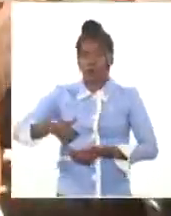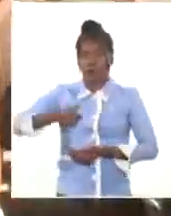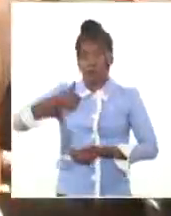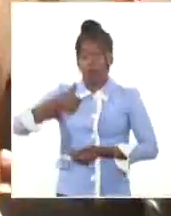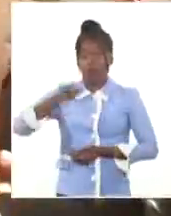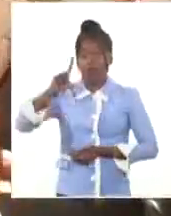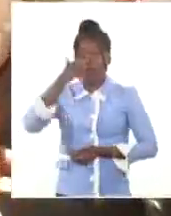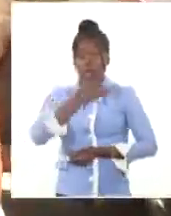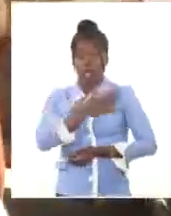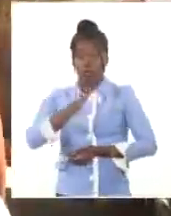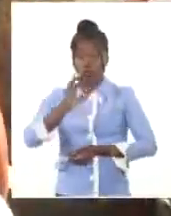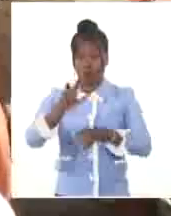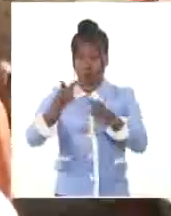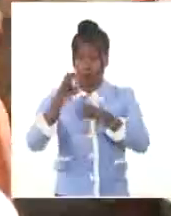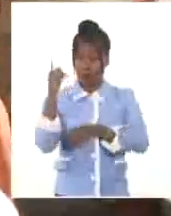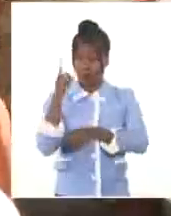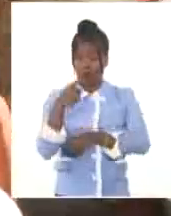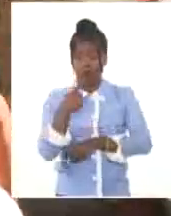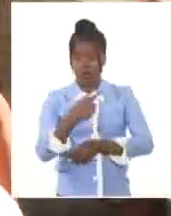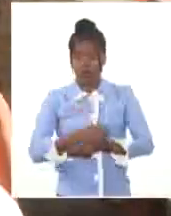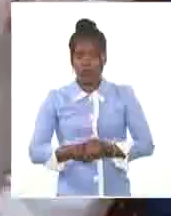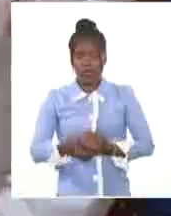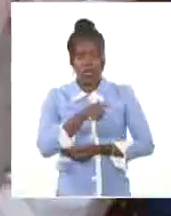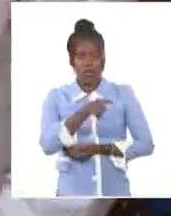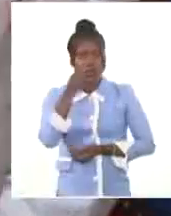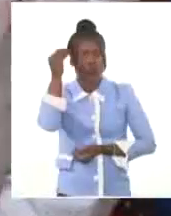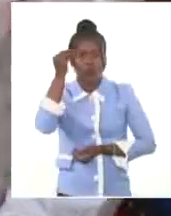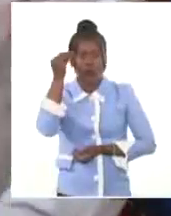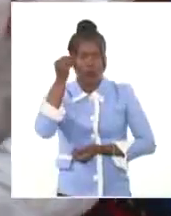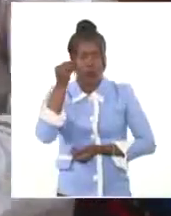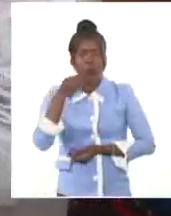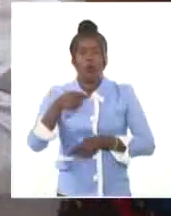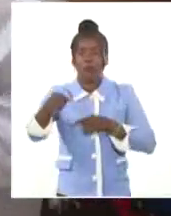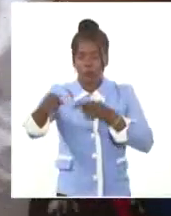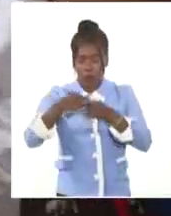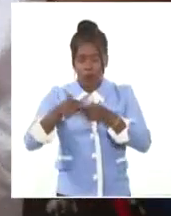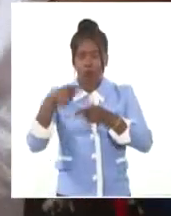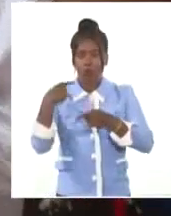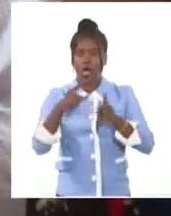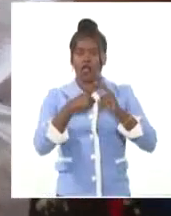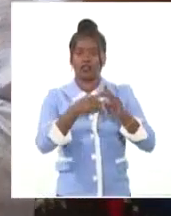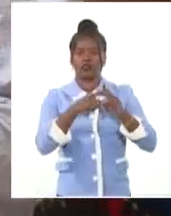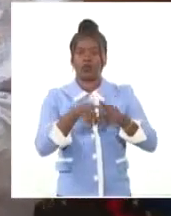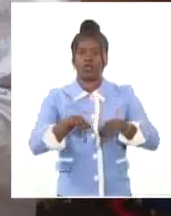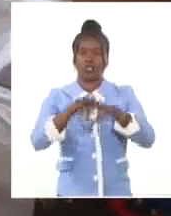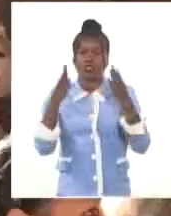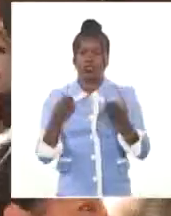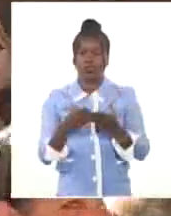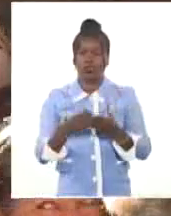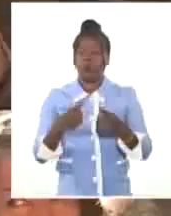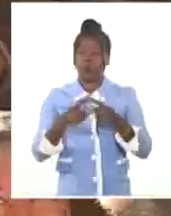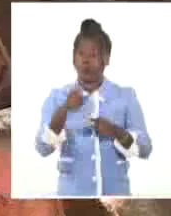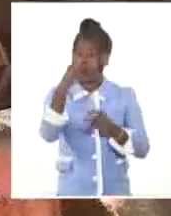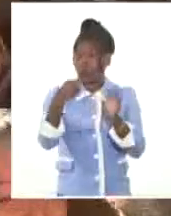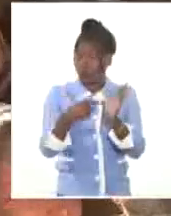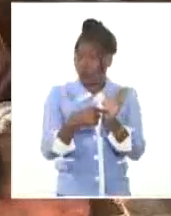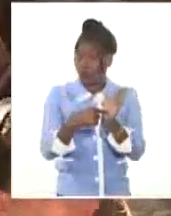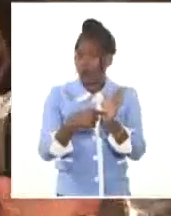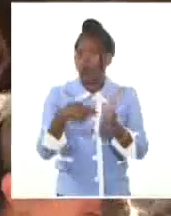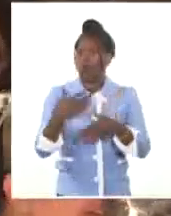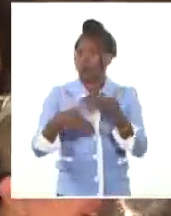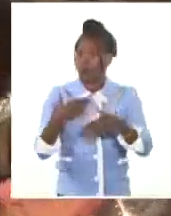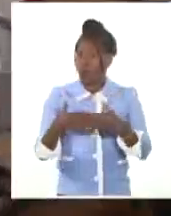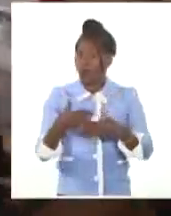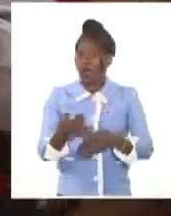planteados tendrán respuesta de manera gradual, explicó acerca de las limitaciones que enfrenta el país en la producción de